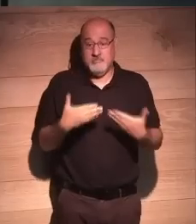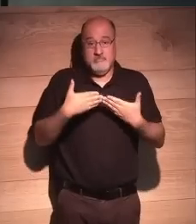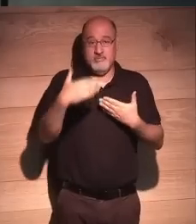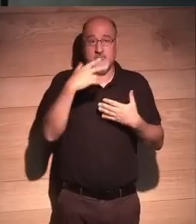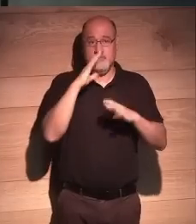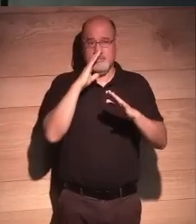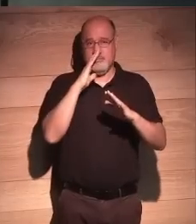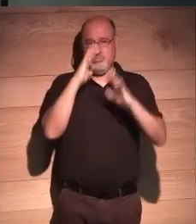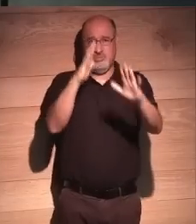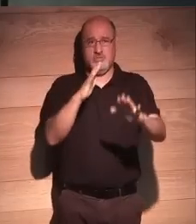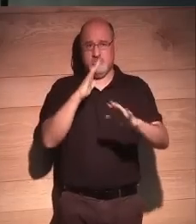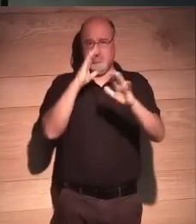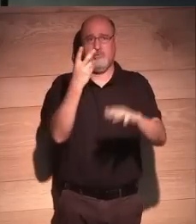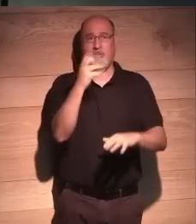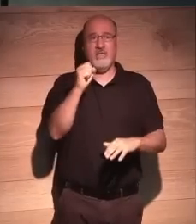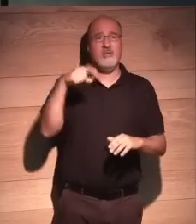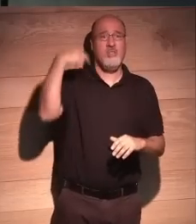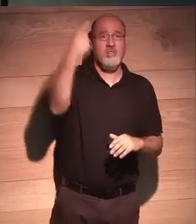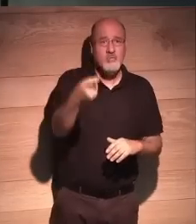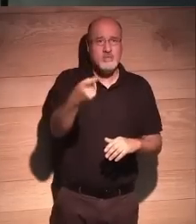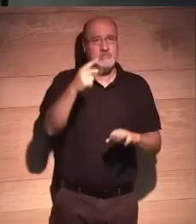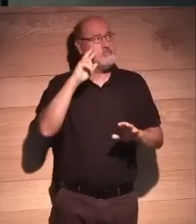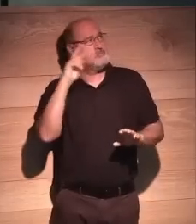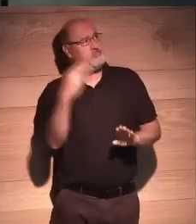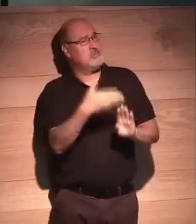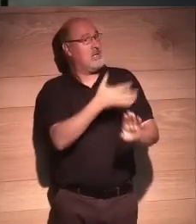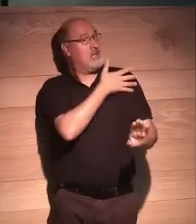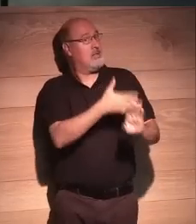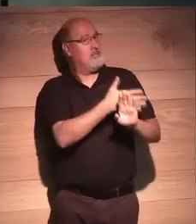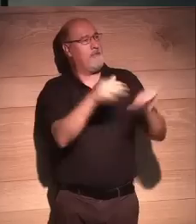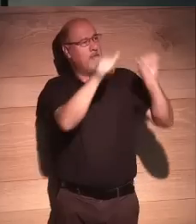de 20 años, ¿quién estará aquí recordando un modelo de televisión? O sea, esta